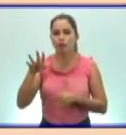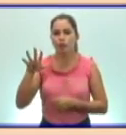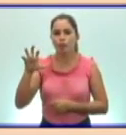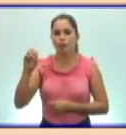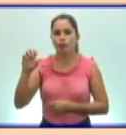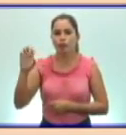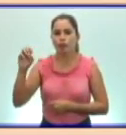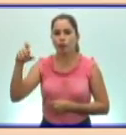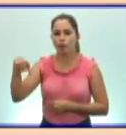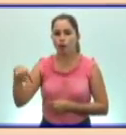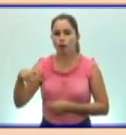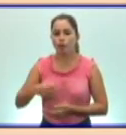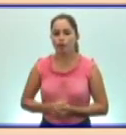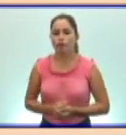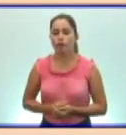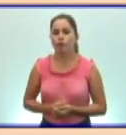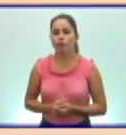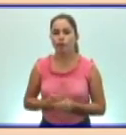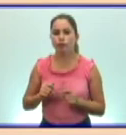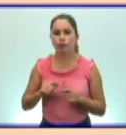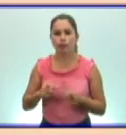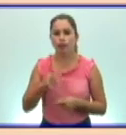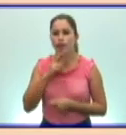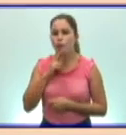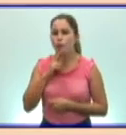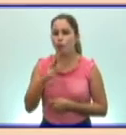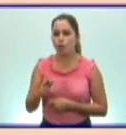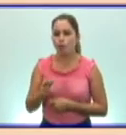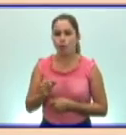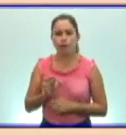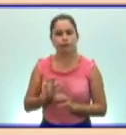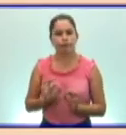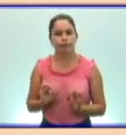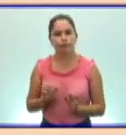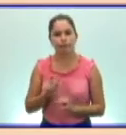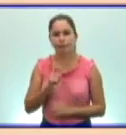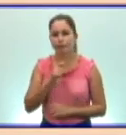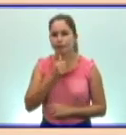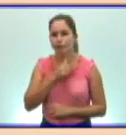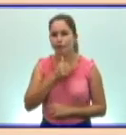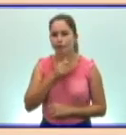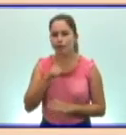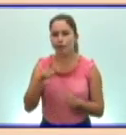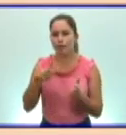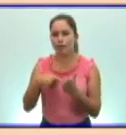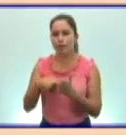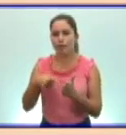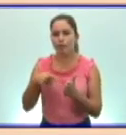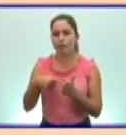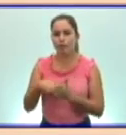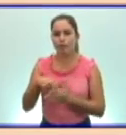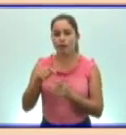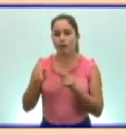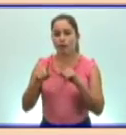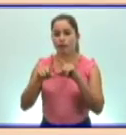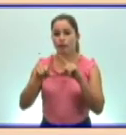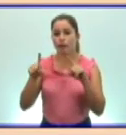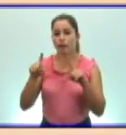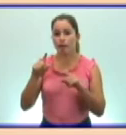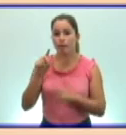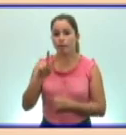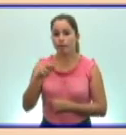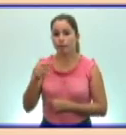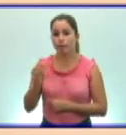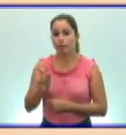lo que nos daría como resultado, sencillamente, de multiplicar esta fracción por 500,